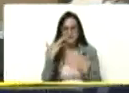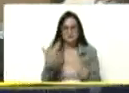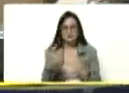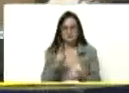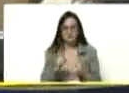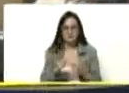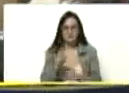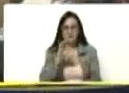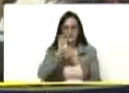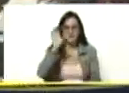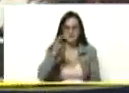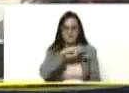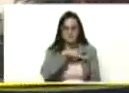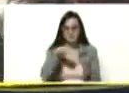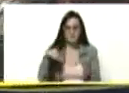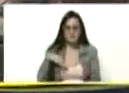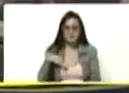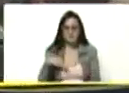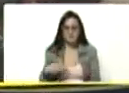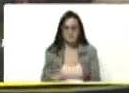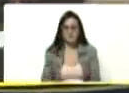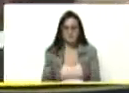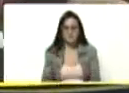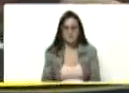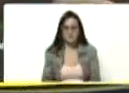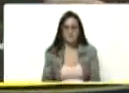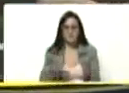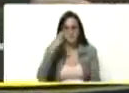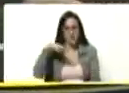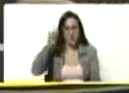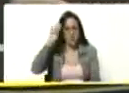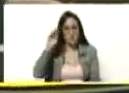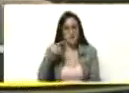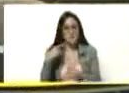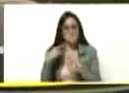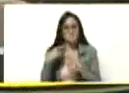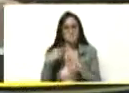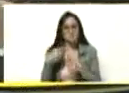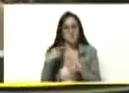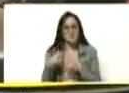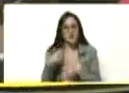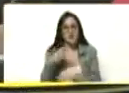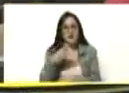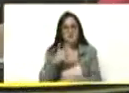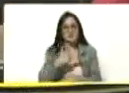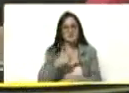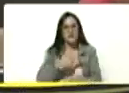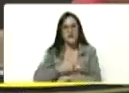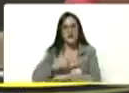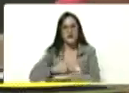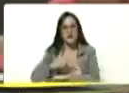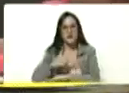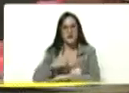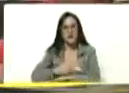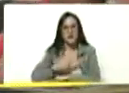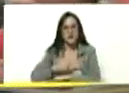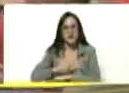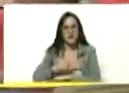estados miembros. Cuba and Nicaragua also Cuba suffered. Y Nicaragua. Significant damages. También han sufrido